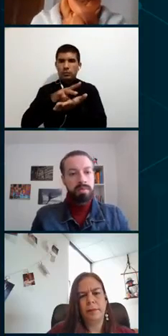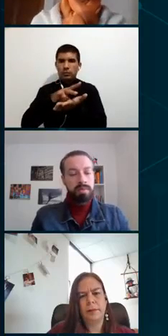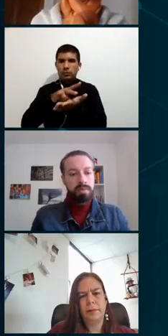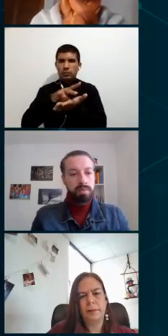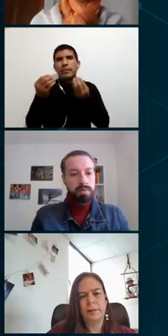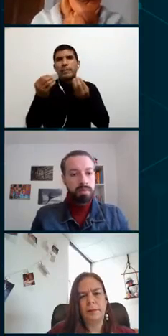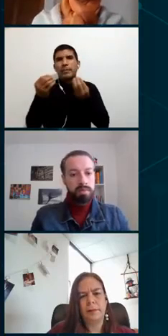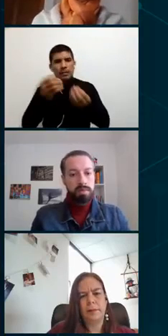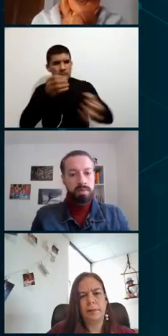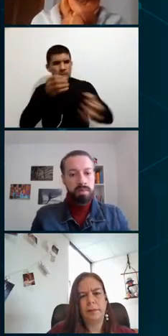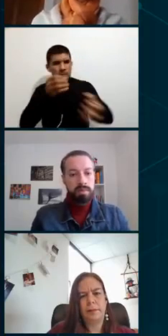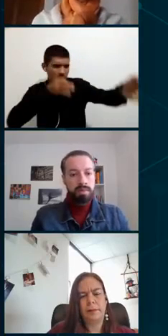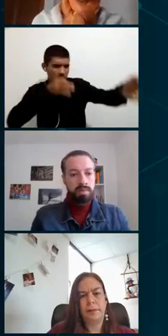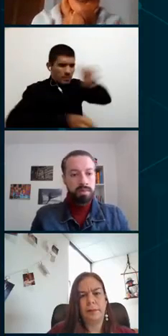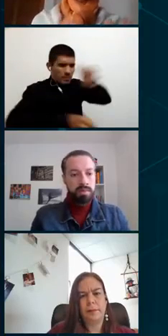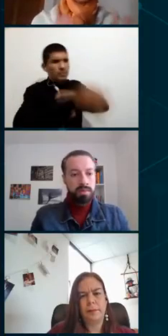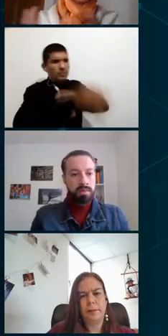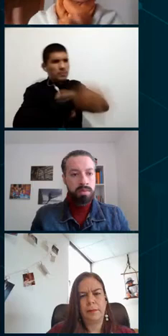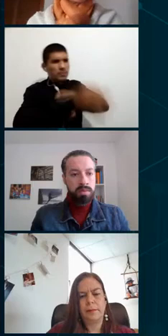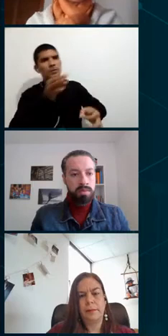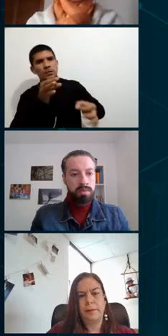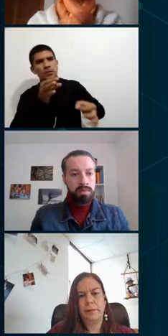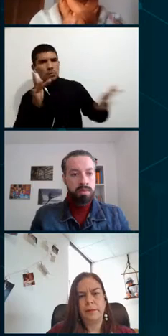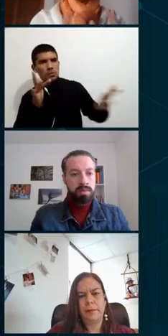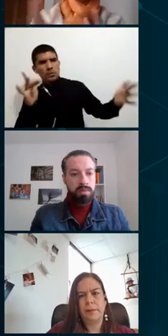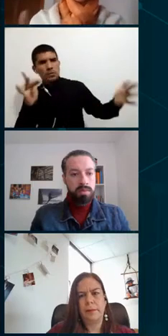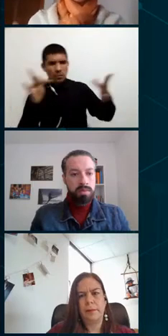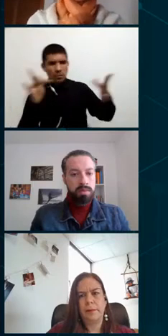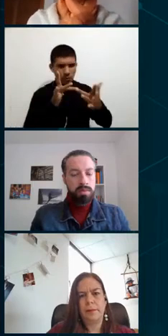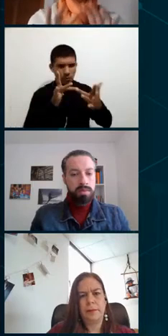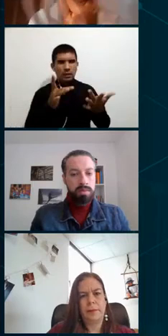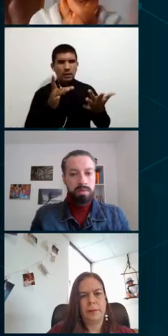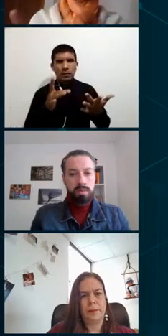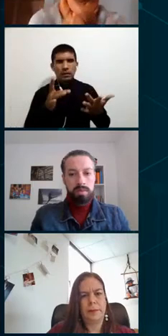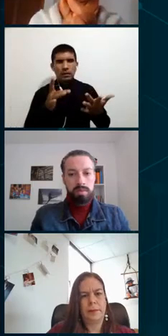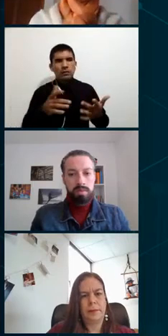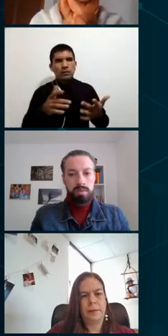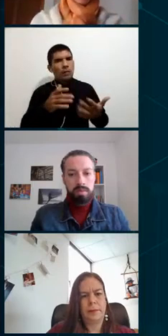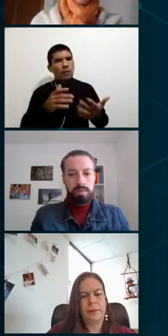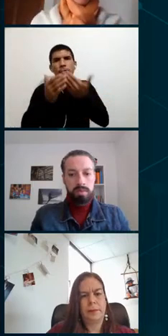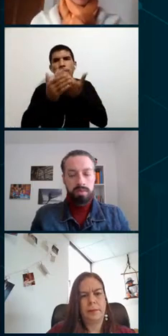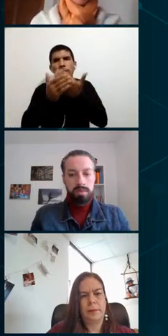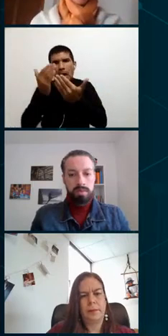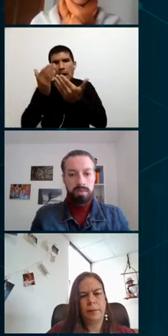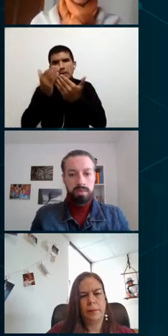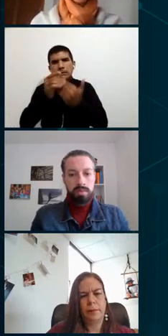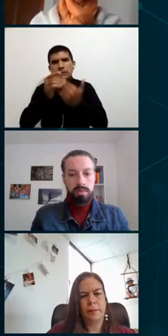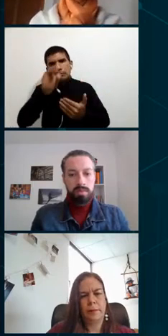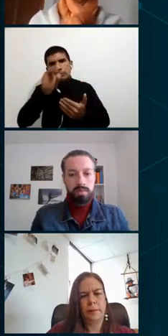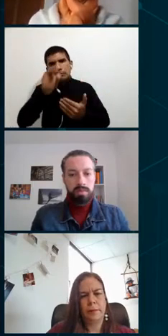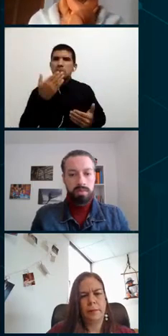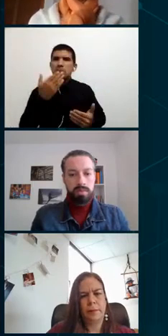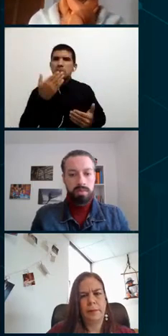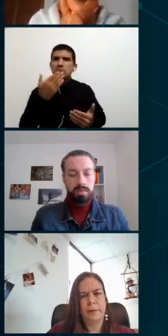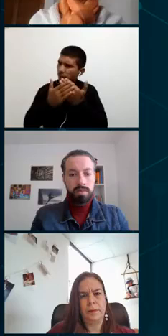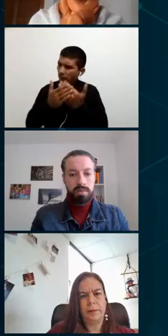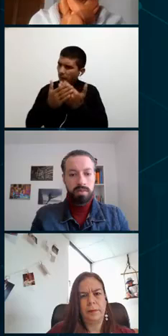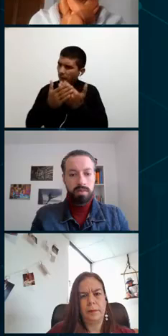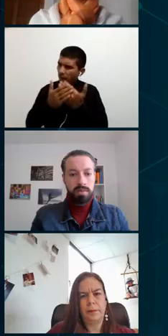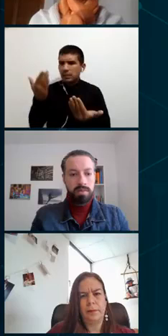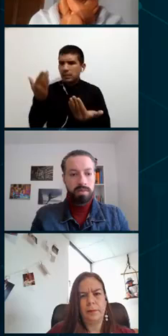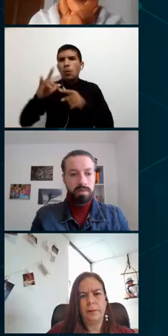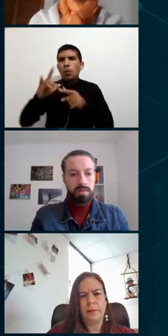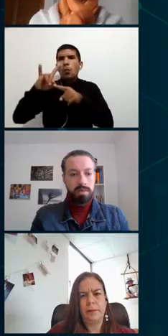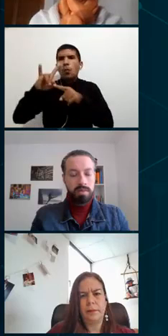sencillo para las personas recorrerlo, usarlo. Y ahí nace este modelo de IDEO, ¿sí? De